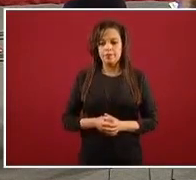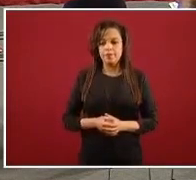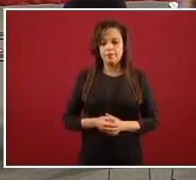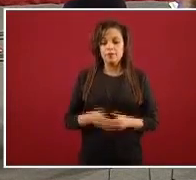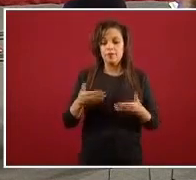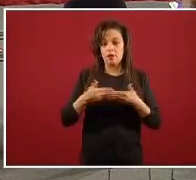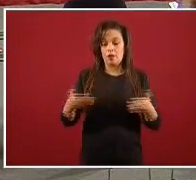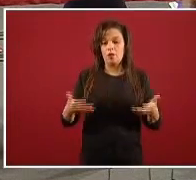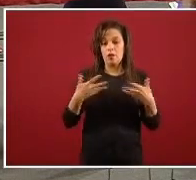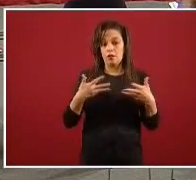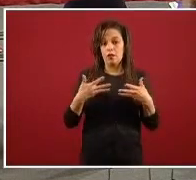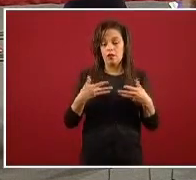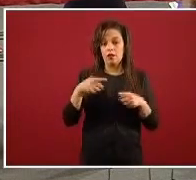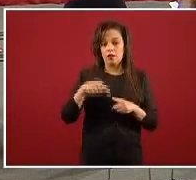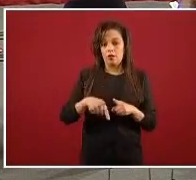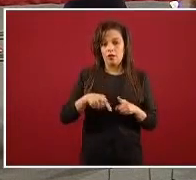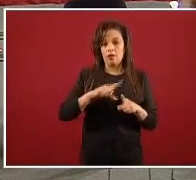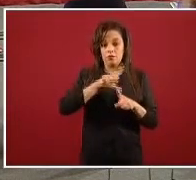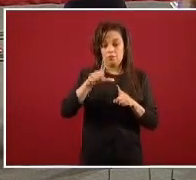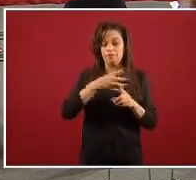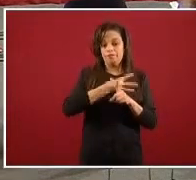epidemia en el mundo y en México.